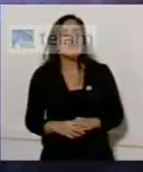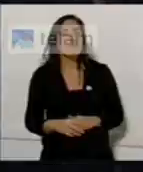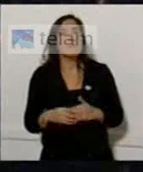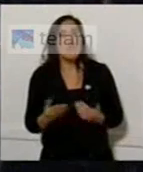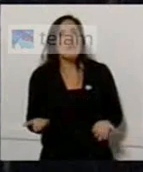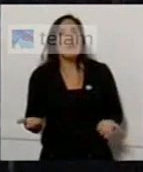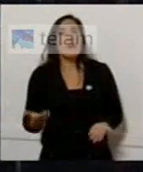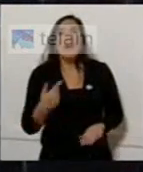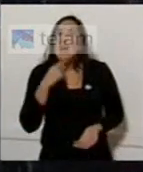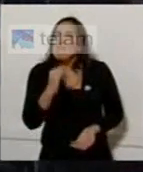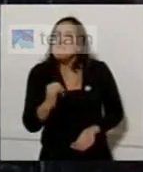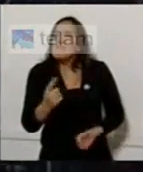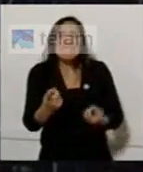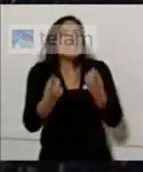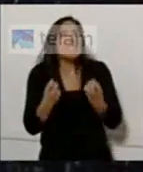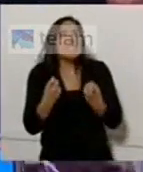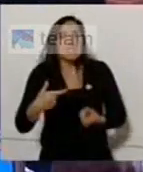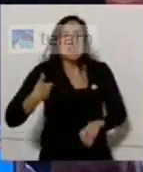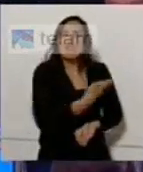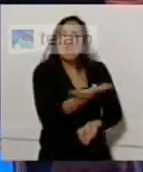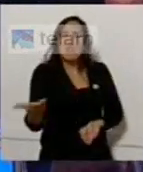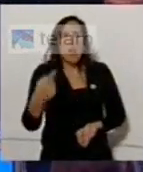Digo entonces que es necesario empoderar a la sociedad.